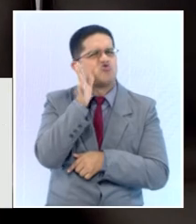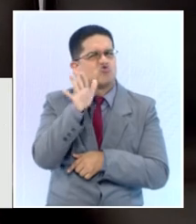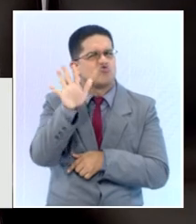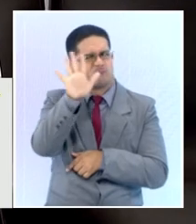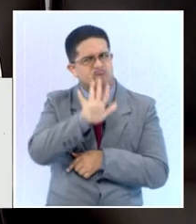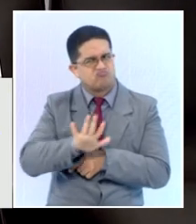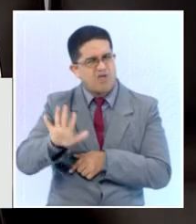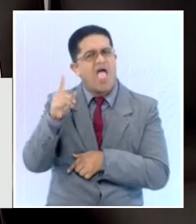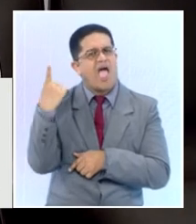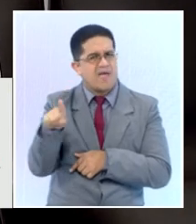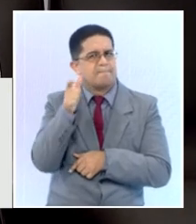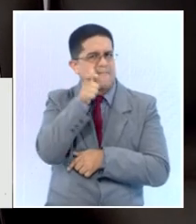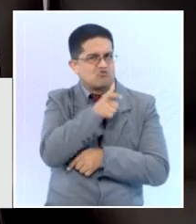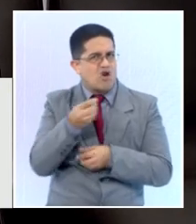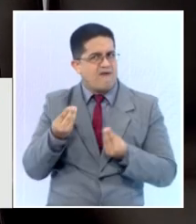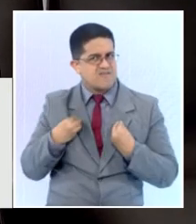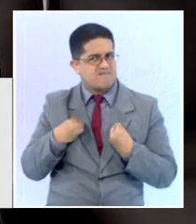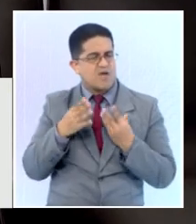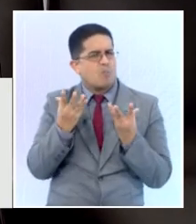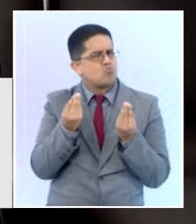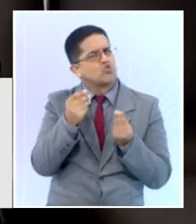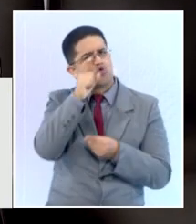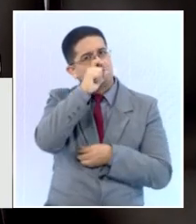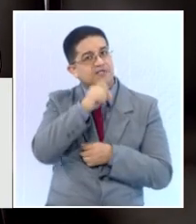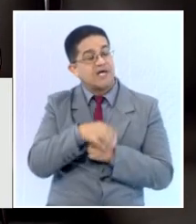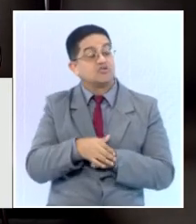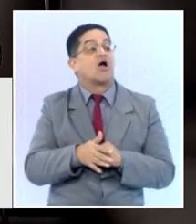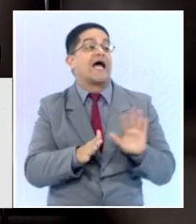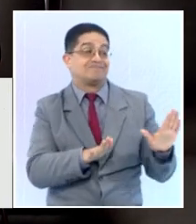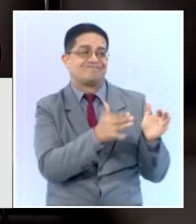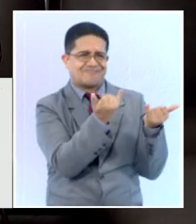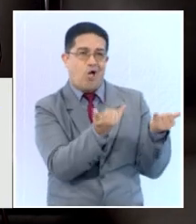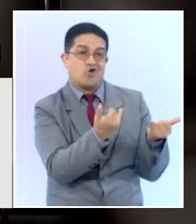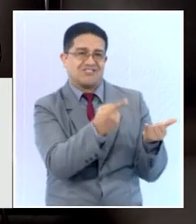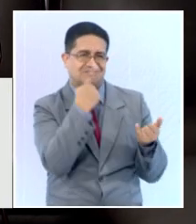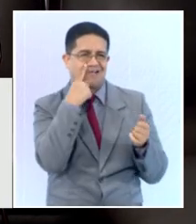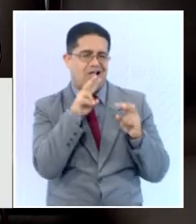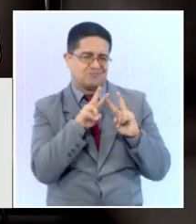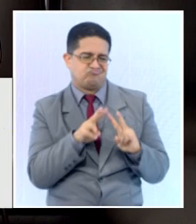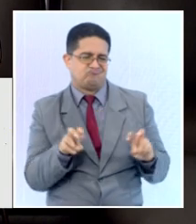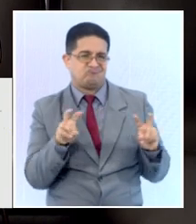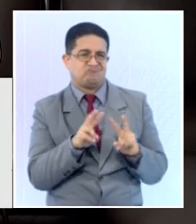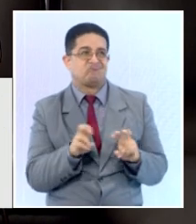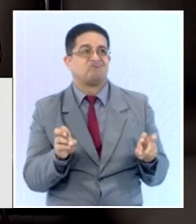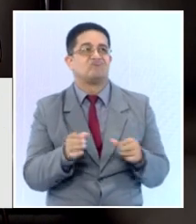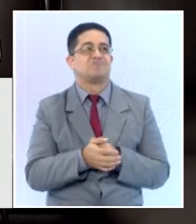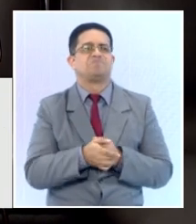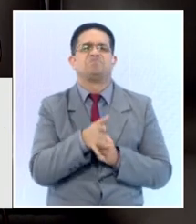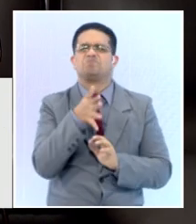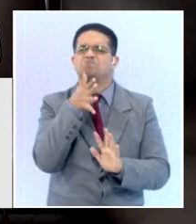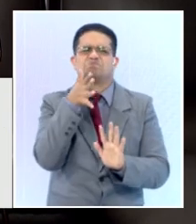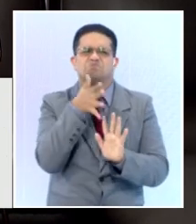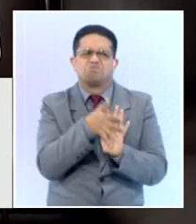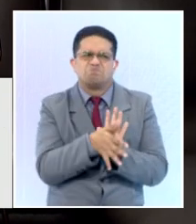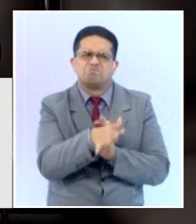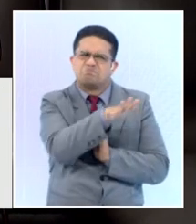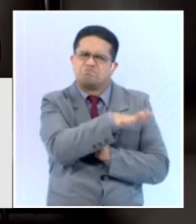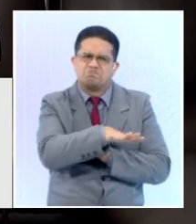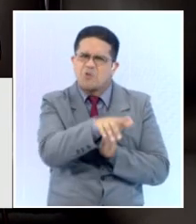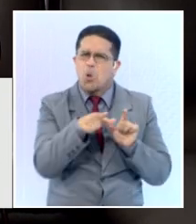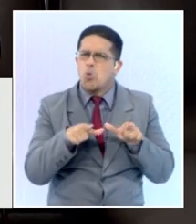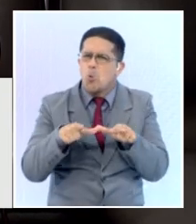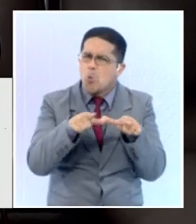población tan longeva hay muchos elementos y está estudiando activamente qué ocurre en esos grupos